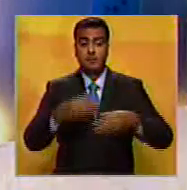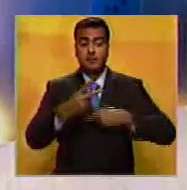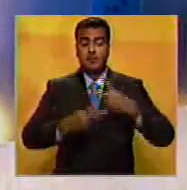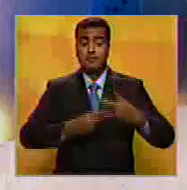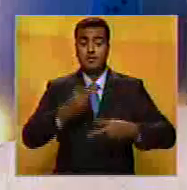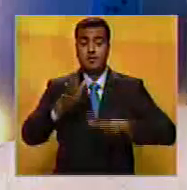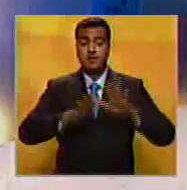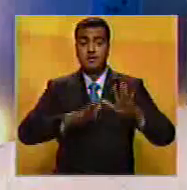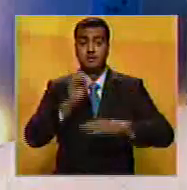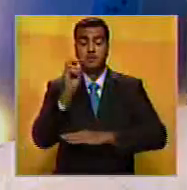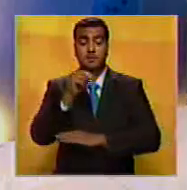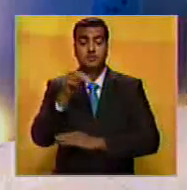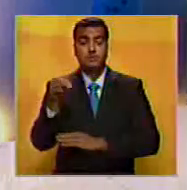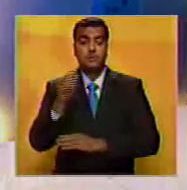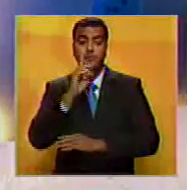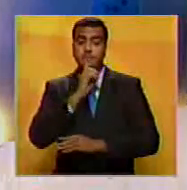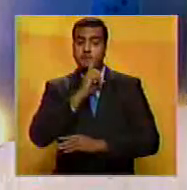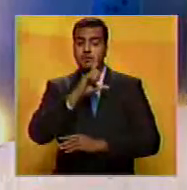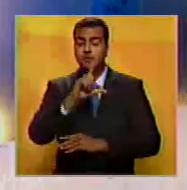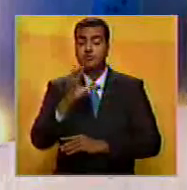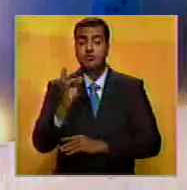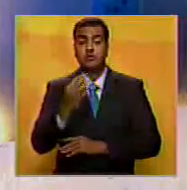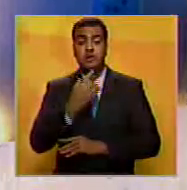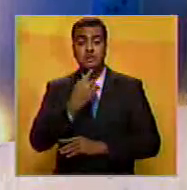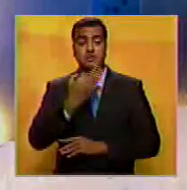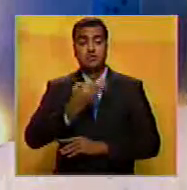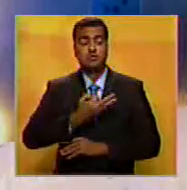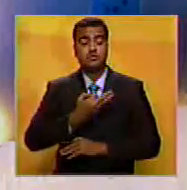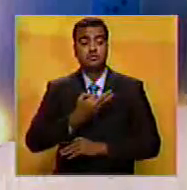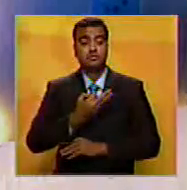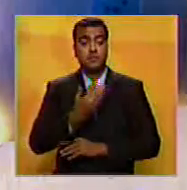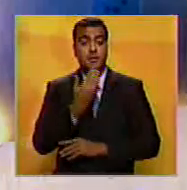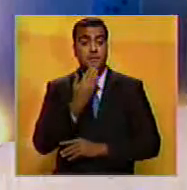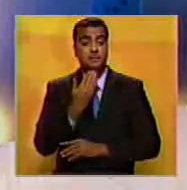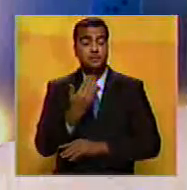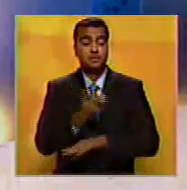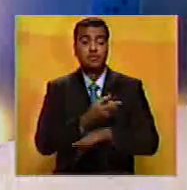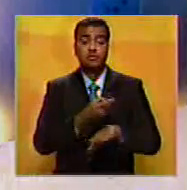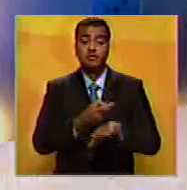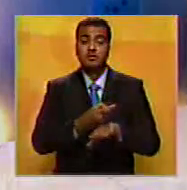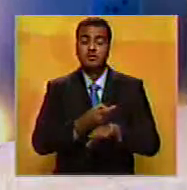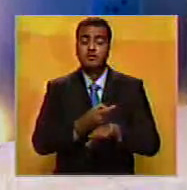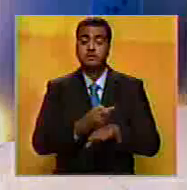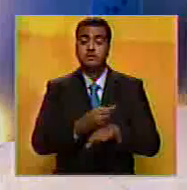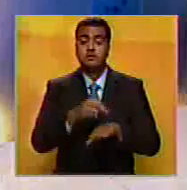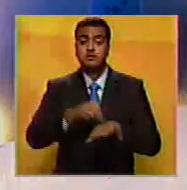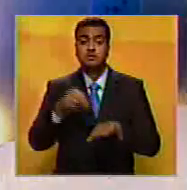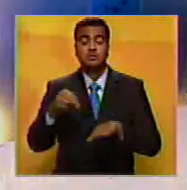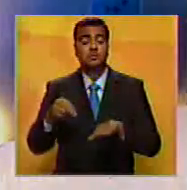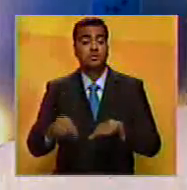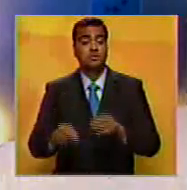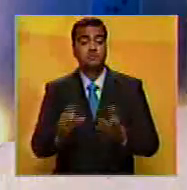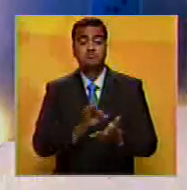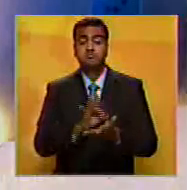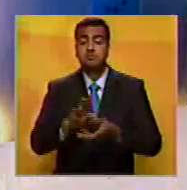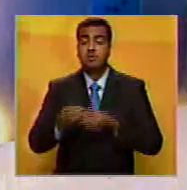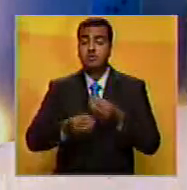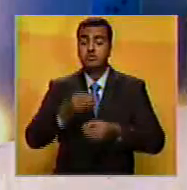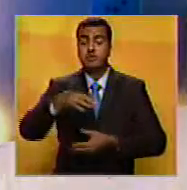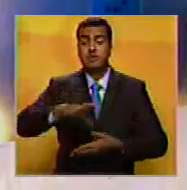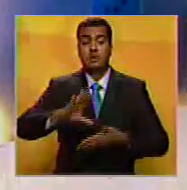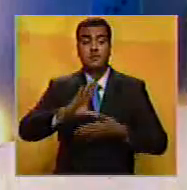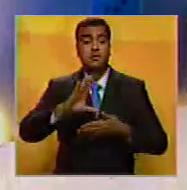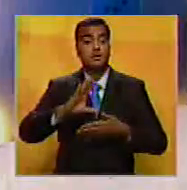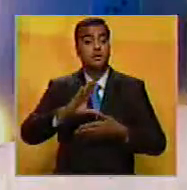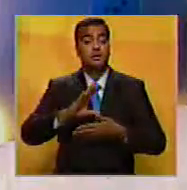Política Exterior de la Asamblea Nacional, Luis Florido, aseguró que la solicitud del Gobierno Nacional de retirar a Venezuela de la Organización de Estados